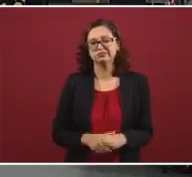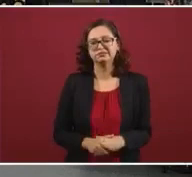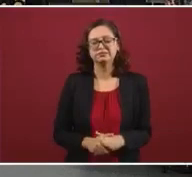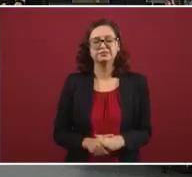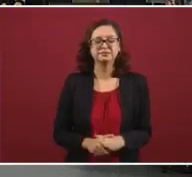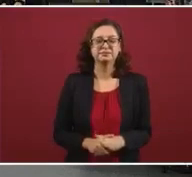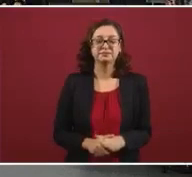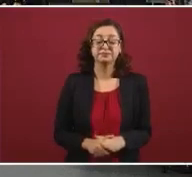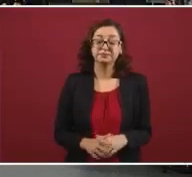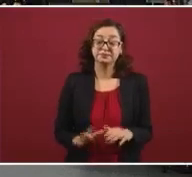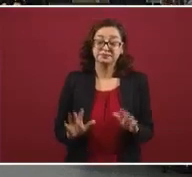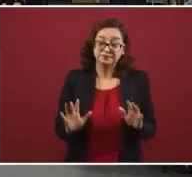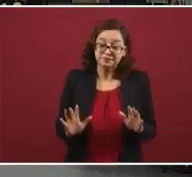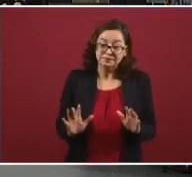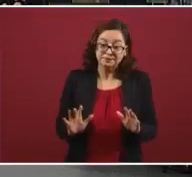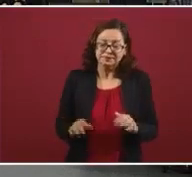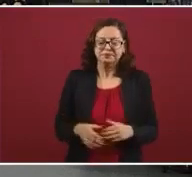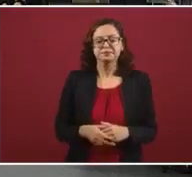Pero bueno,